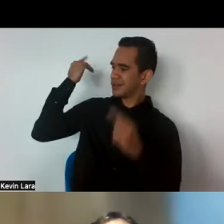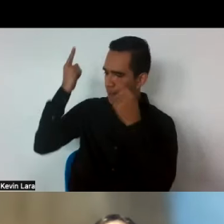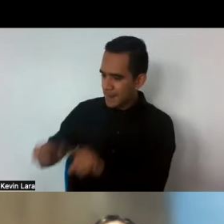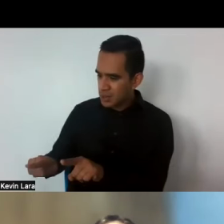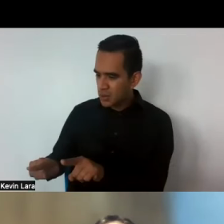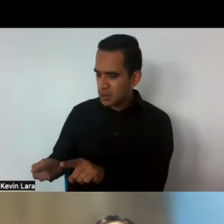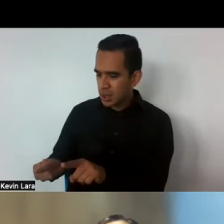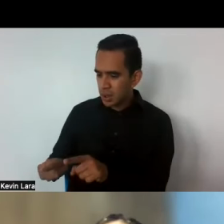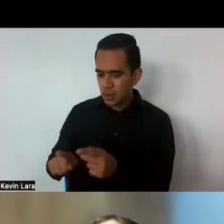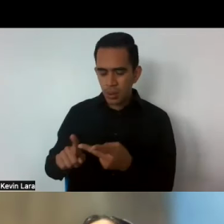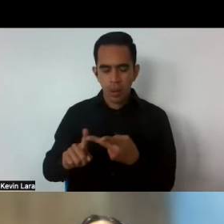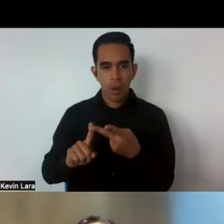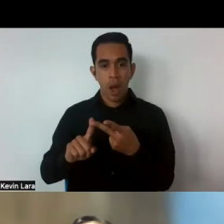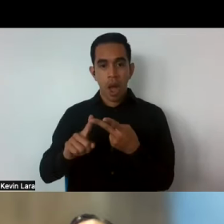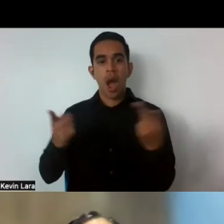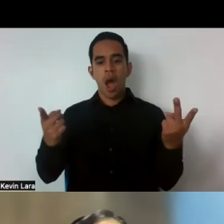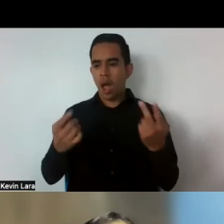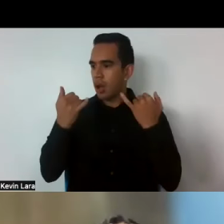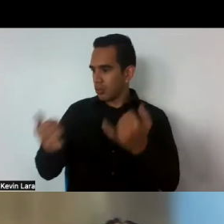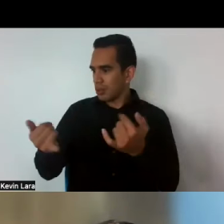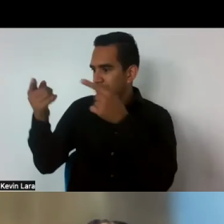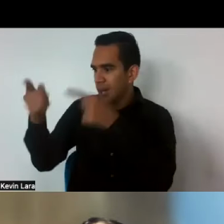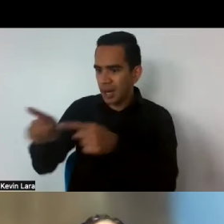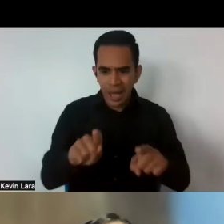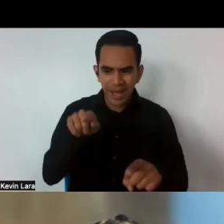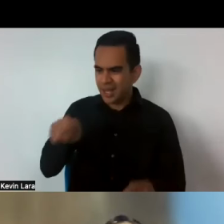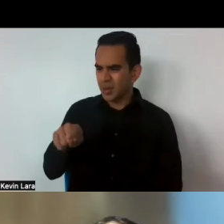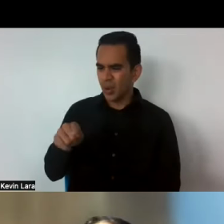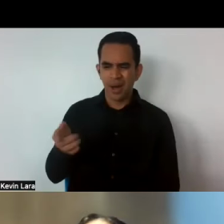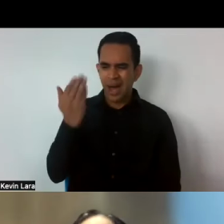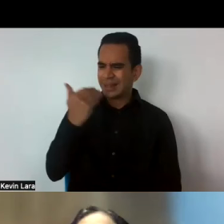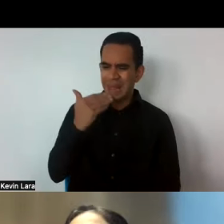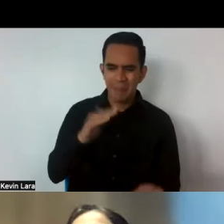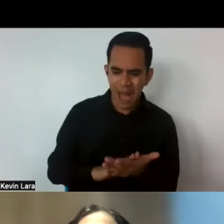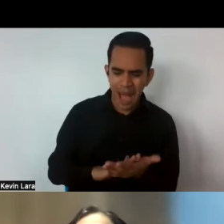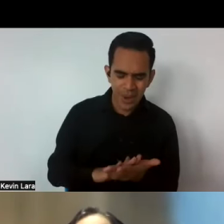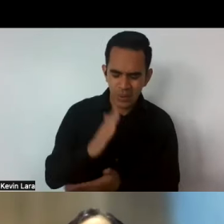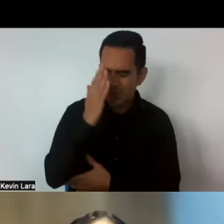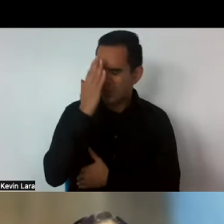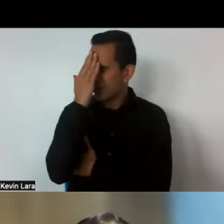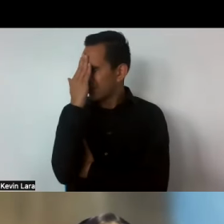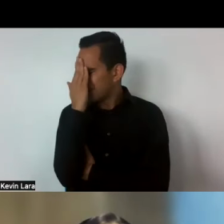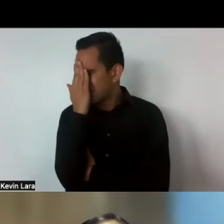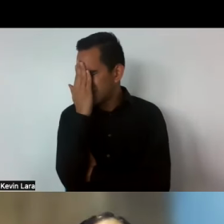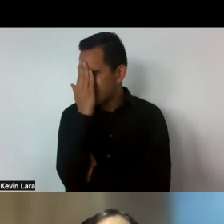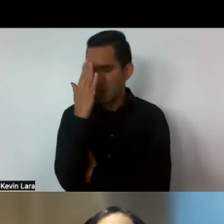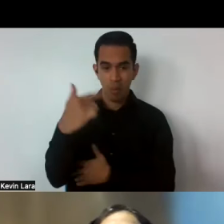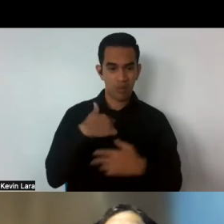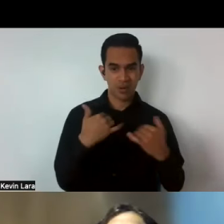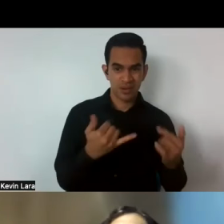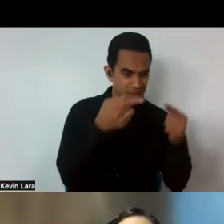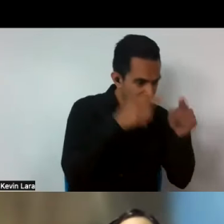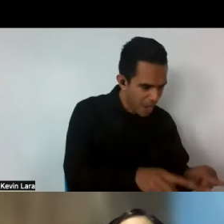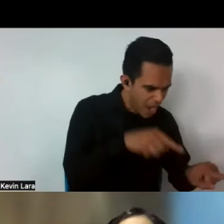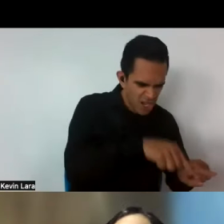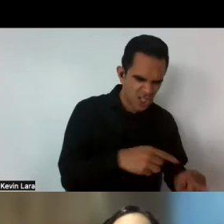estoy viviendo? ¿Porque ya de por sí estoy alegre, feliz, triste, molesta por una situación? Y no